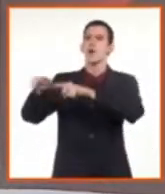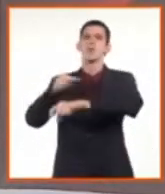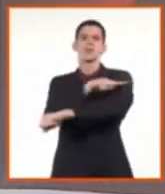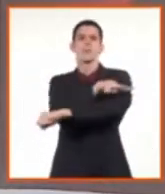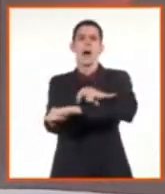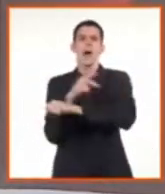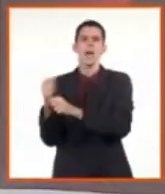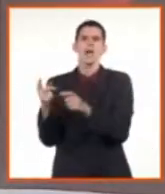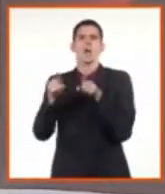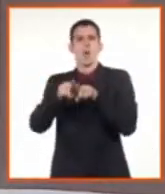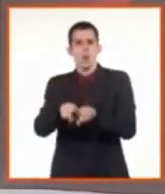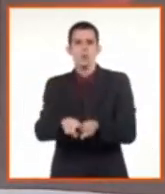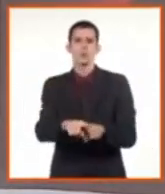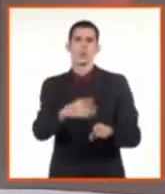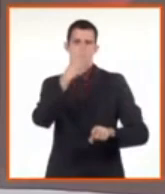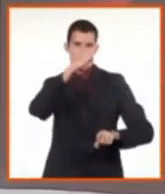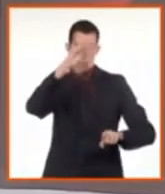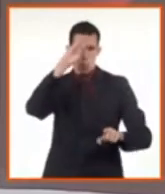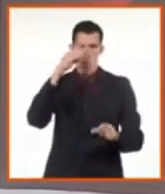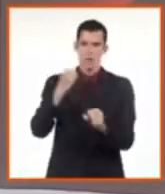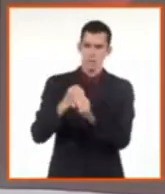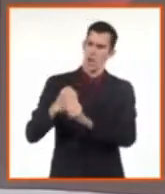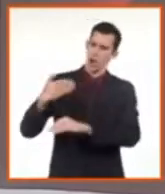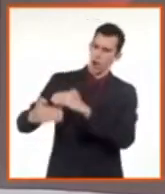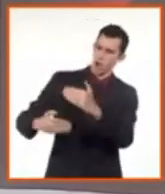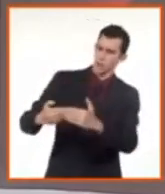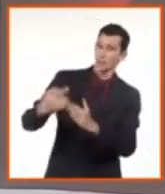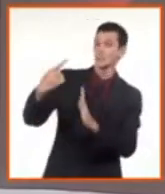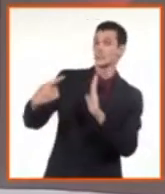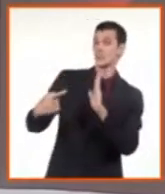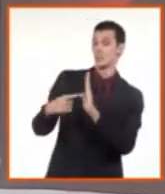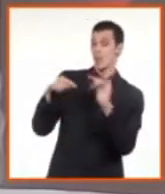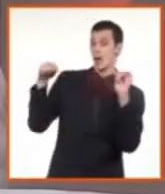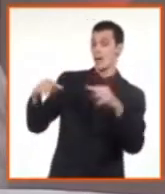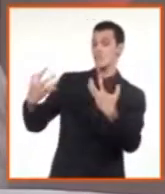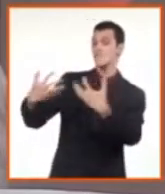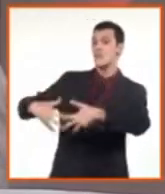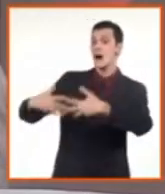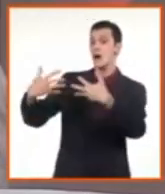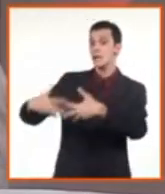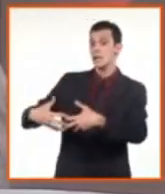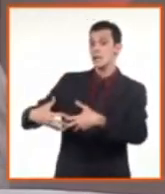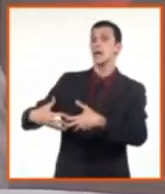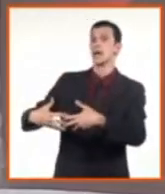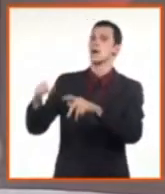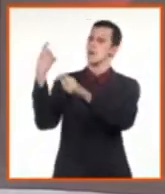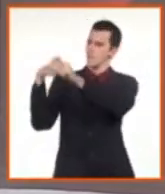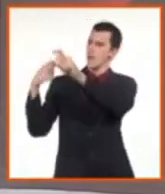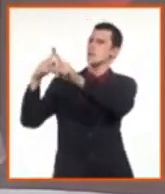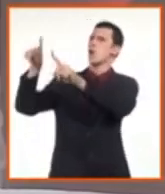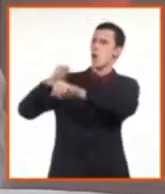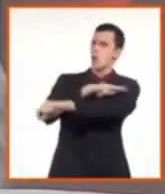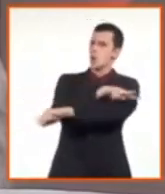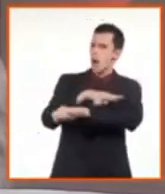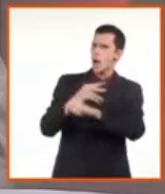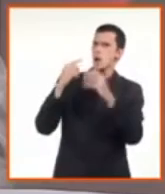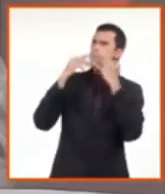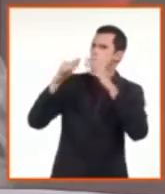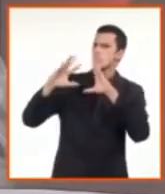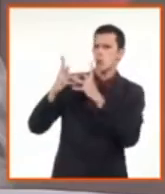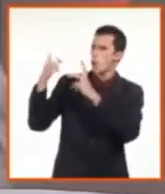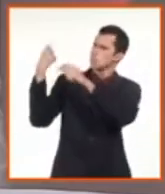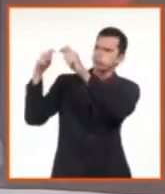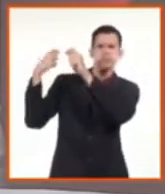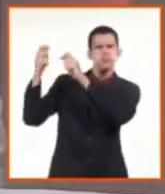segmento del comercio mayorista incluyendo a las formas de gestión no estatal a las organizaciones no